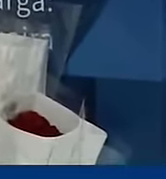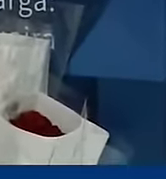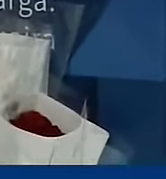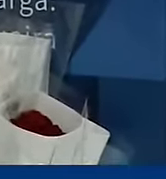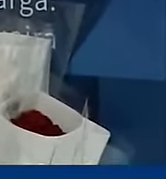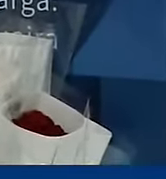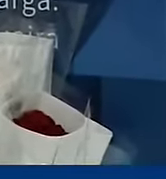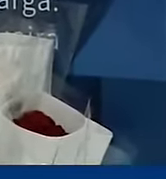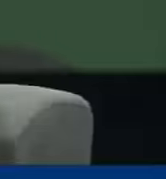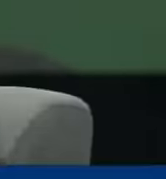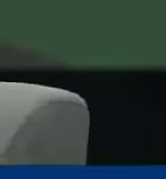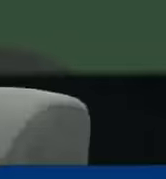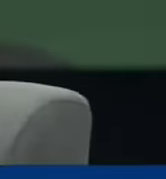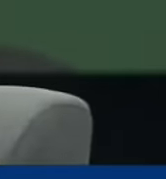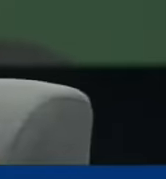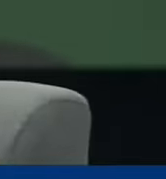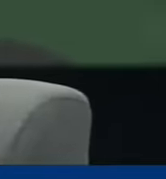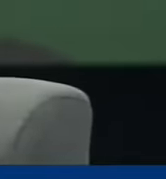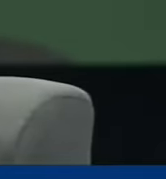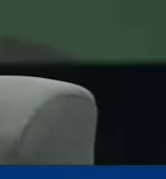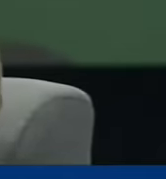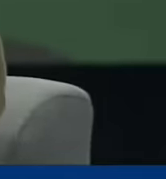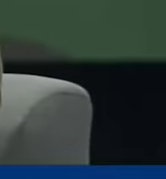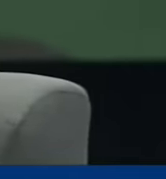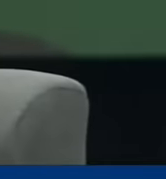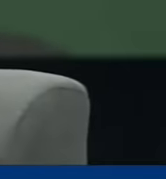Stouwenson, ese apellido, ¿dónde es Randall?